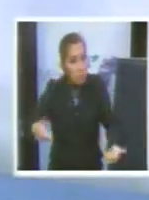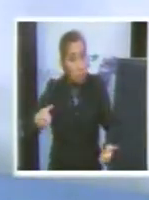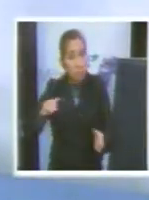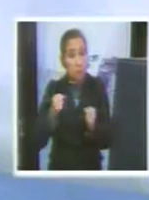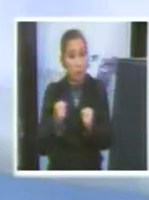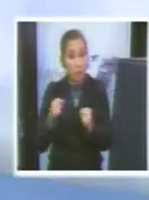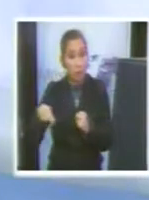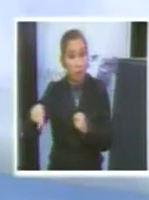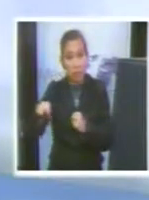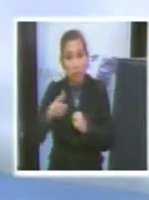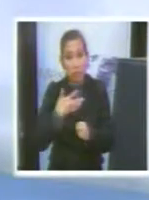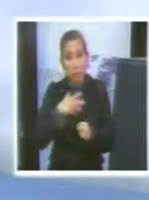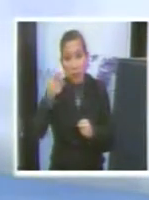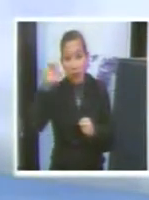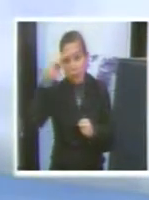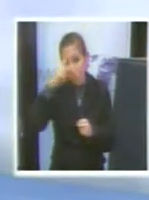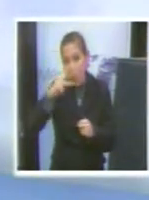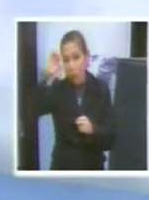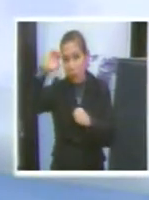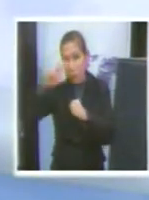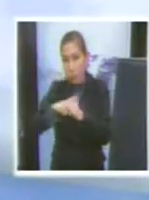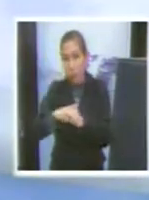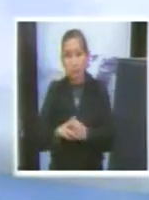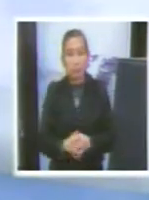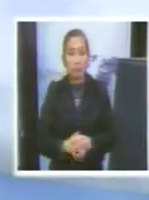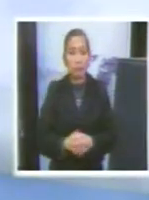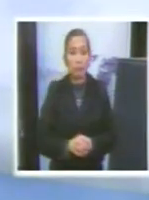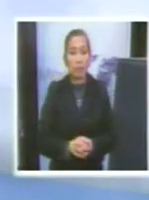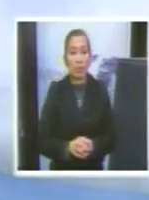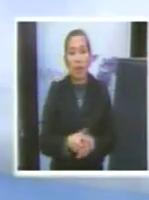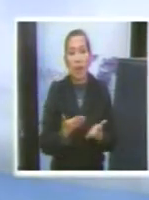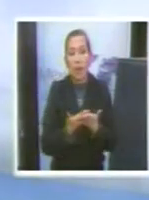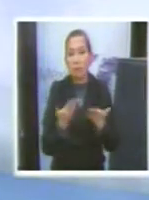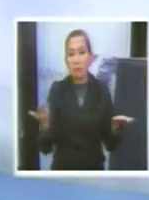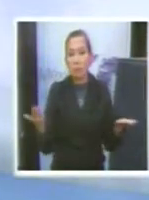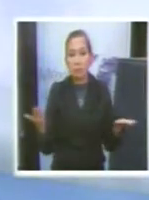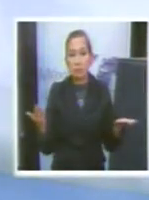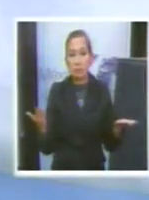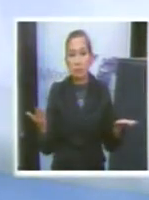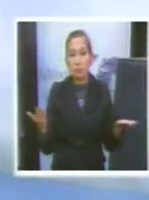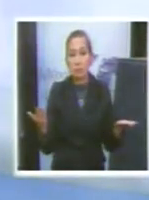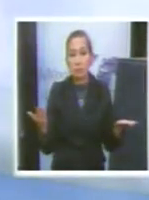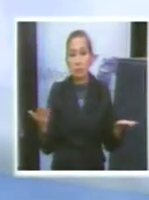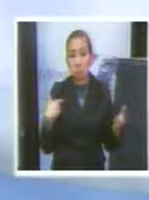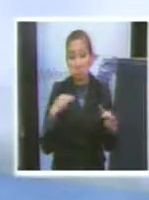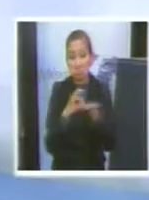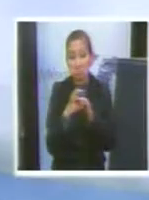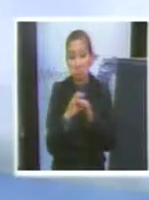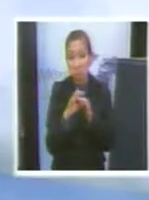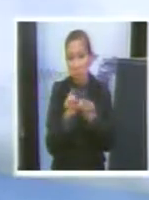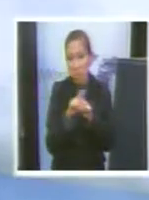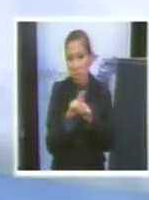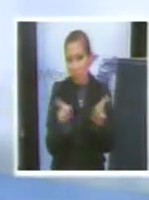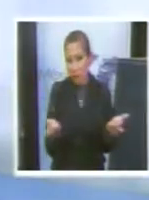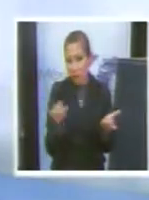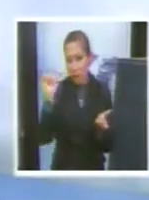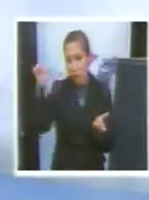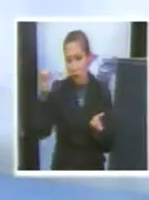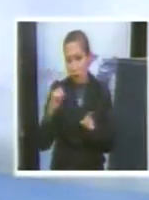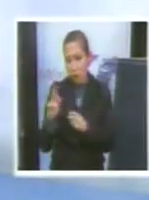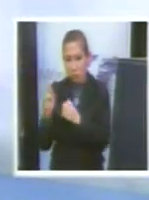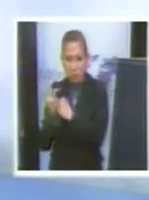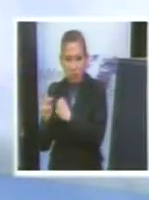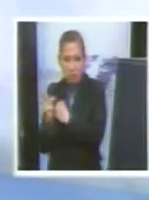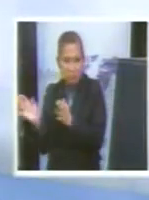tan intensa que tenemos entre México y Europa. Ahora, nuestra vinculación es un poco distinta que con otras partes